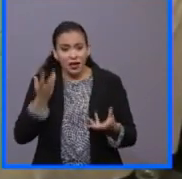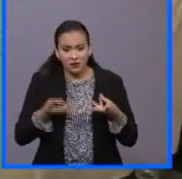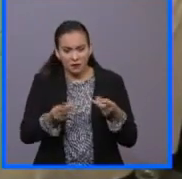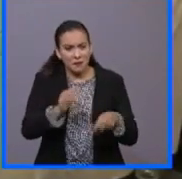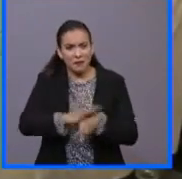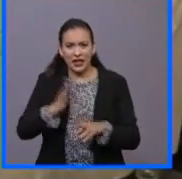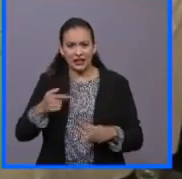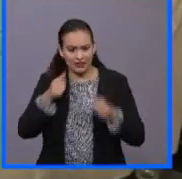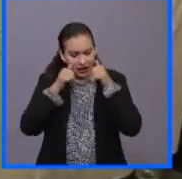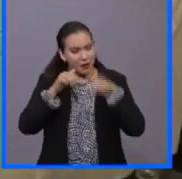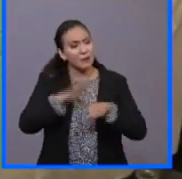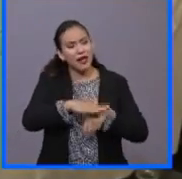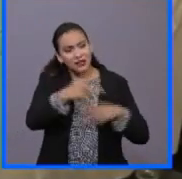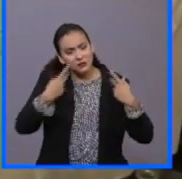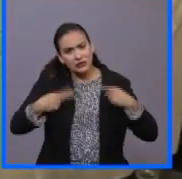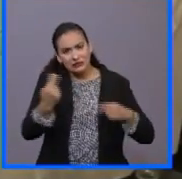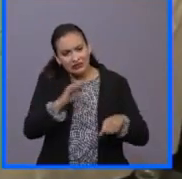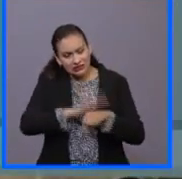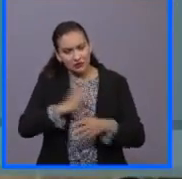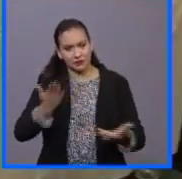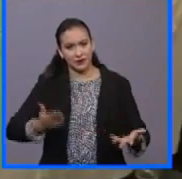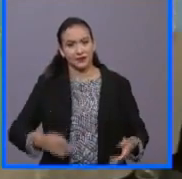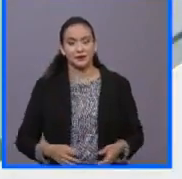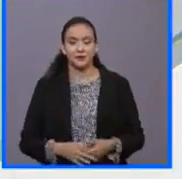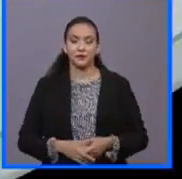busquen y hay muchos dispuestos a financiar la política.